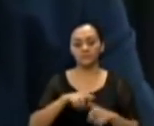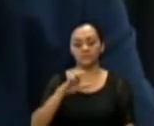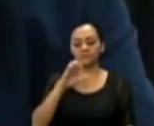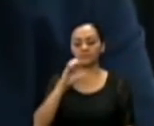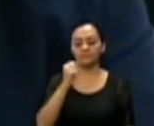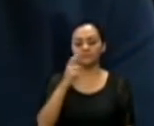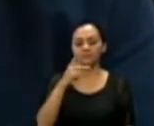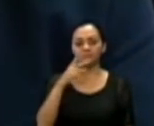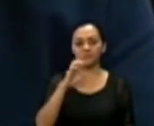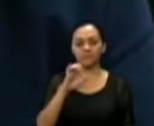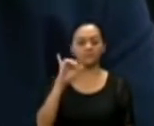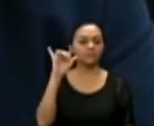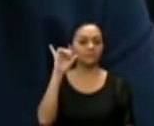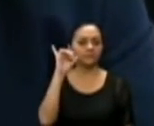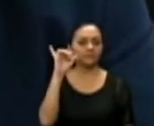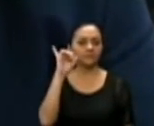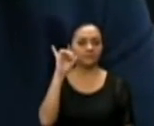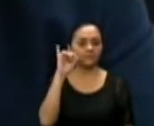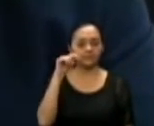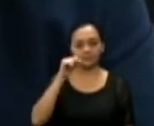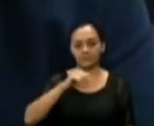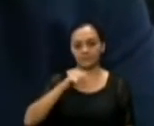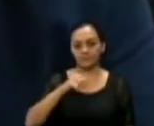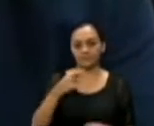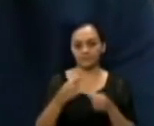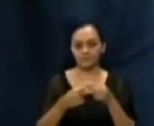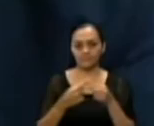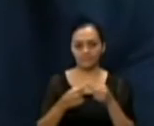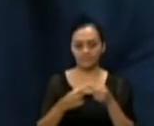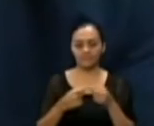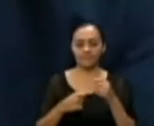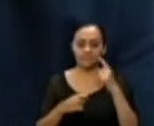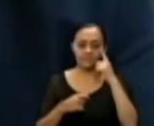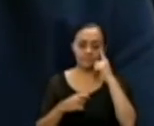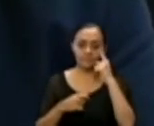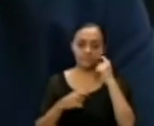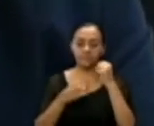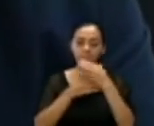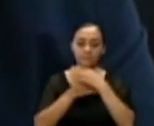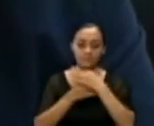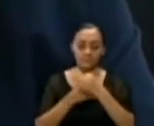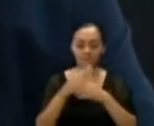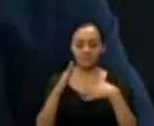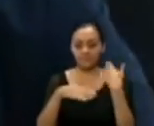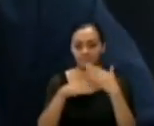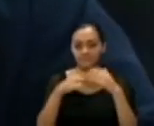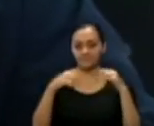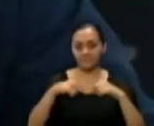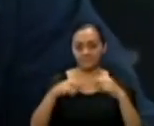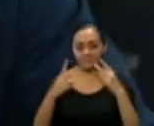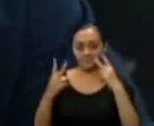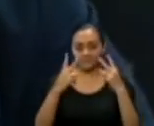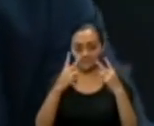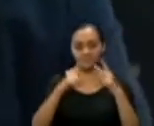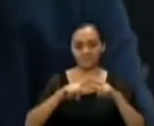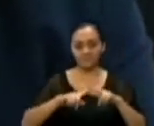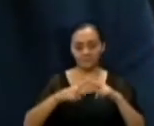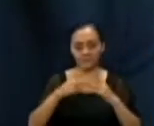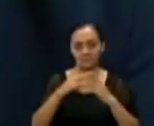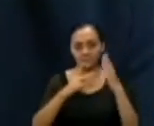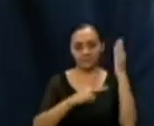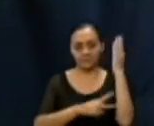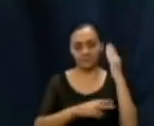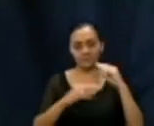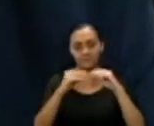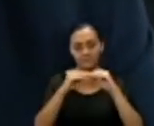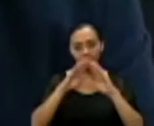cantón rumiñahui acá al sur oriente de quito en la provincia de pichincha señoras y señores iniciar el programa de hoy luego de